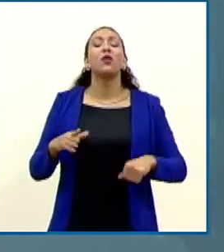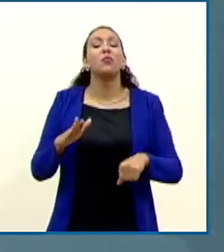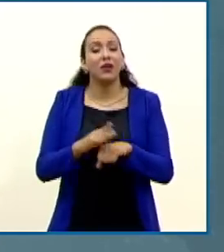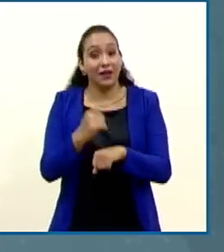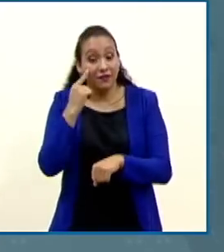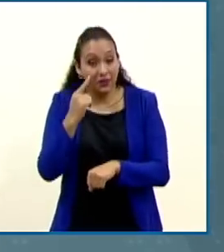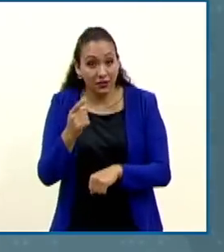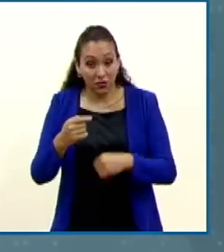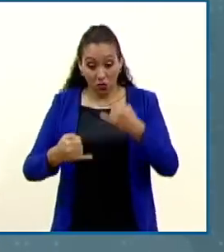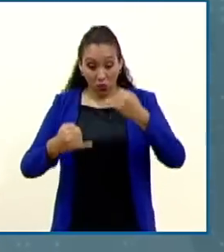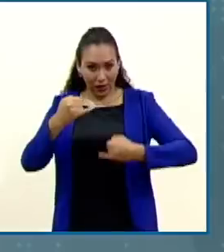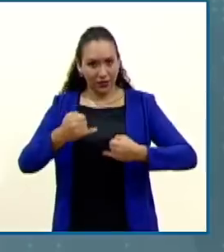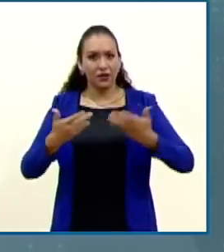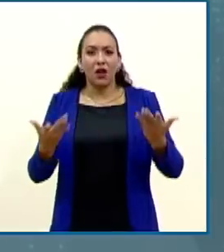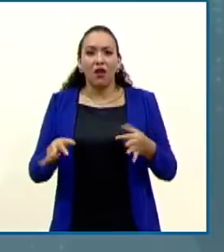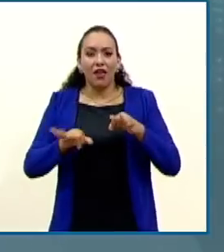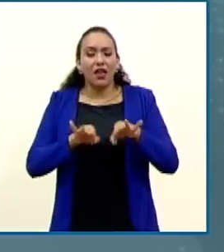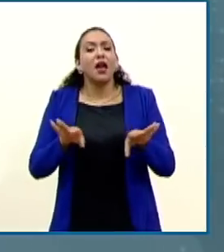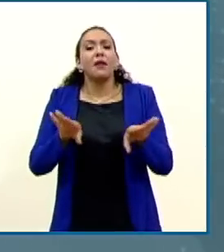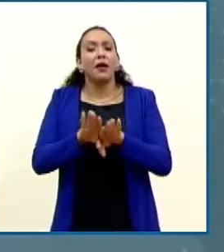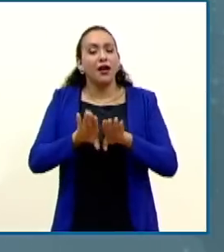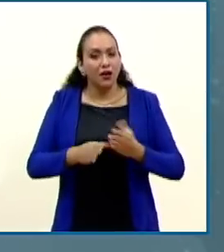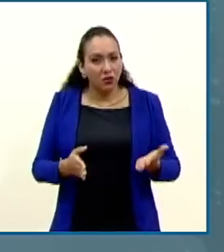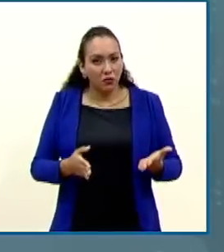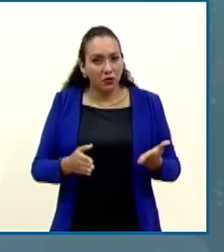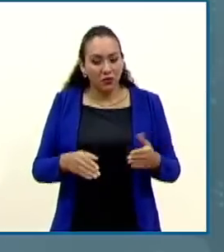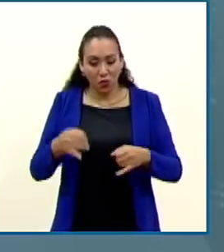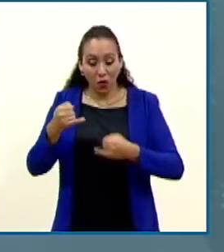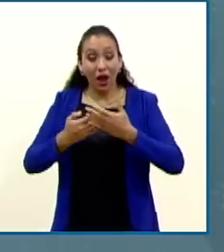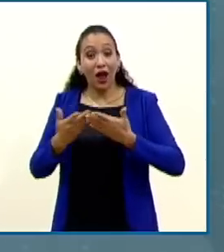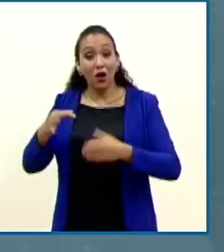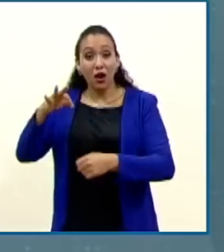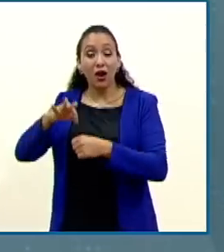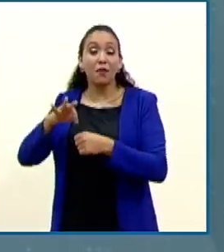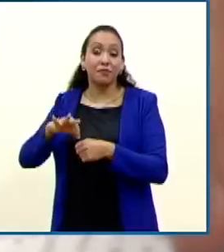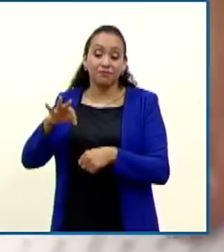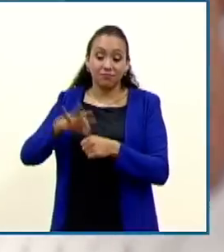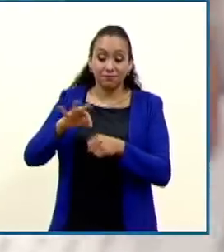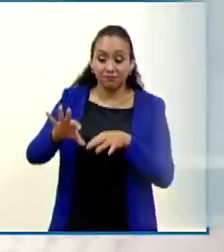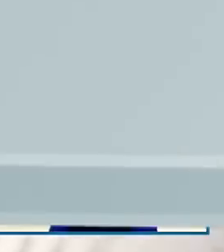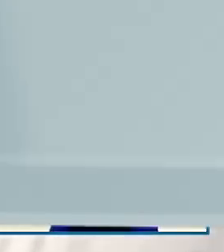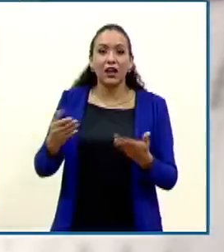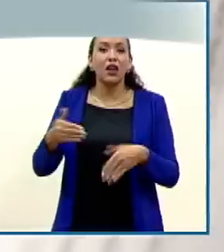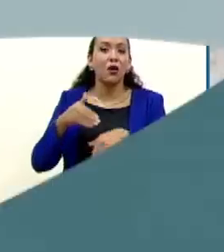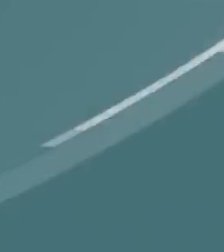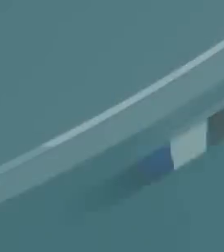sus resoluciones sean contrarias al grupo político mayoritario.